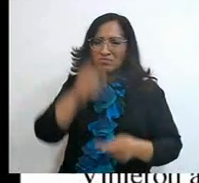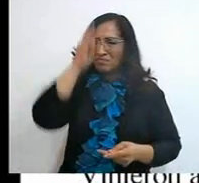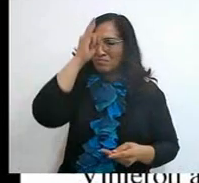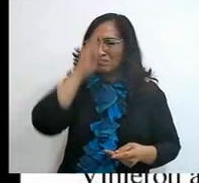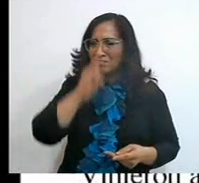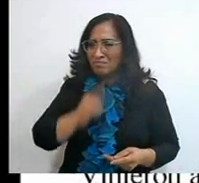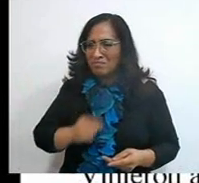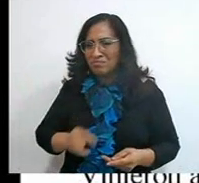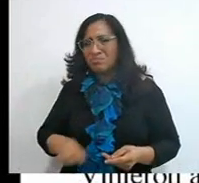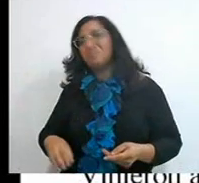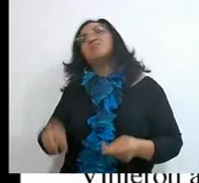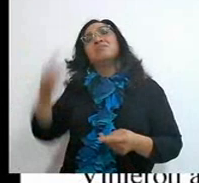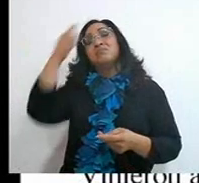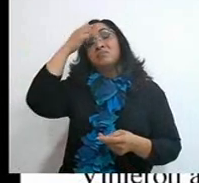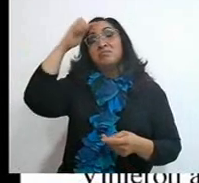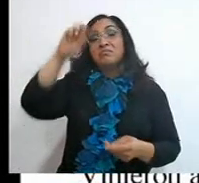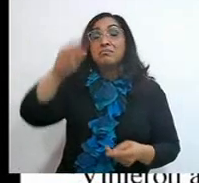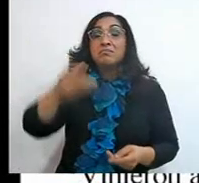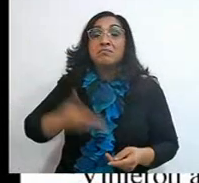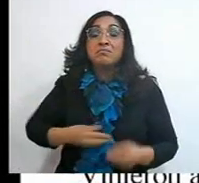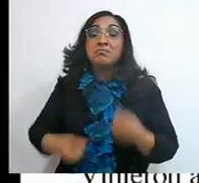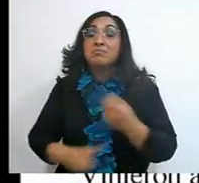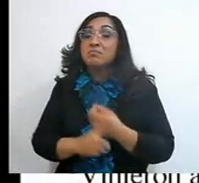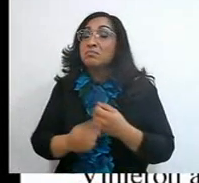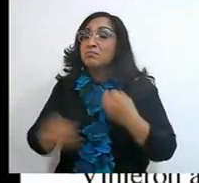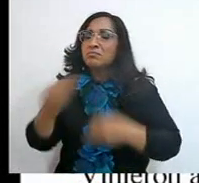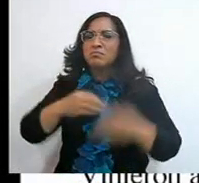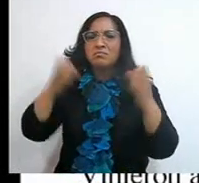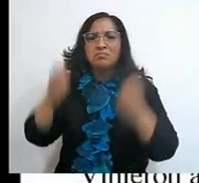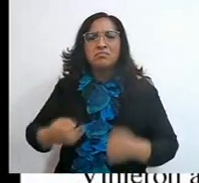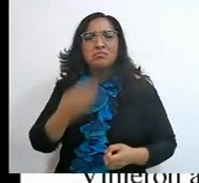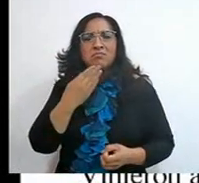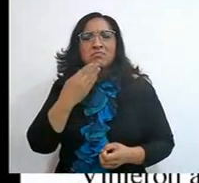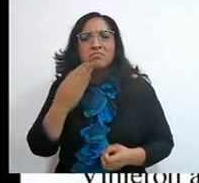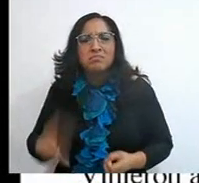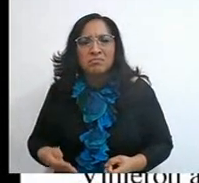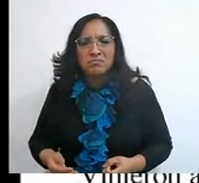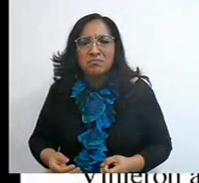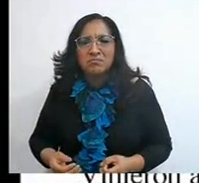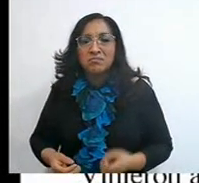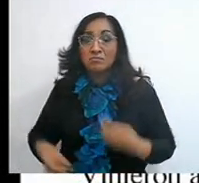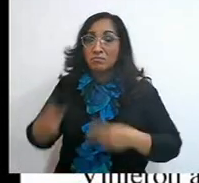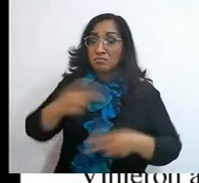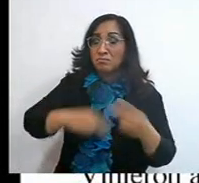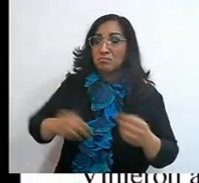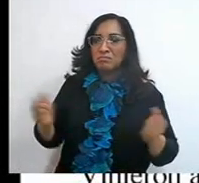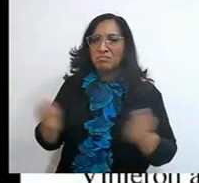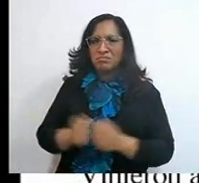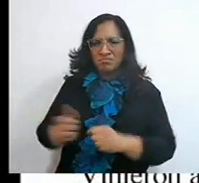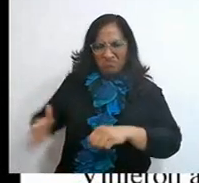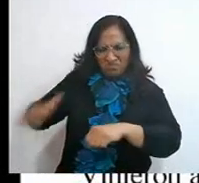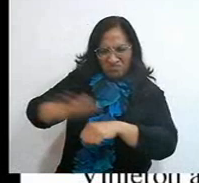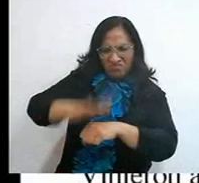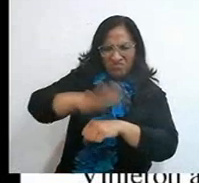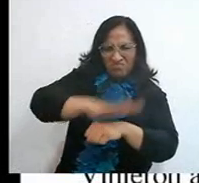le hicieron creer que no había problema, que todo estaba bien, y dice, recubrieron a mi pueblo con lodo.